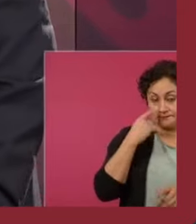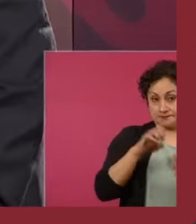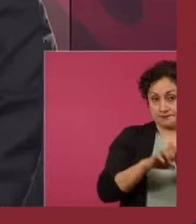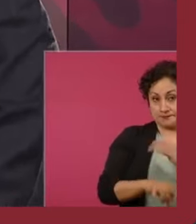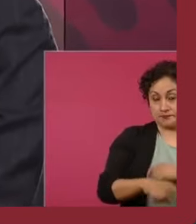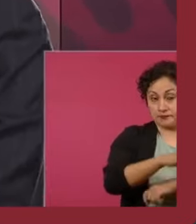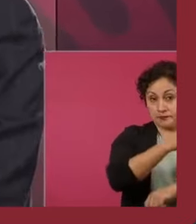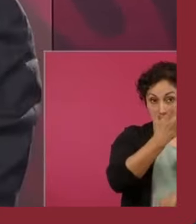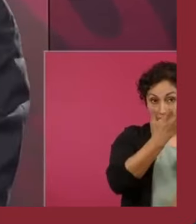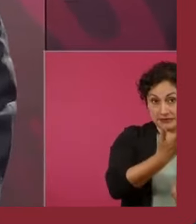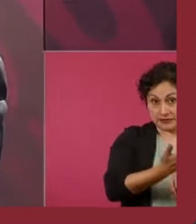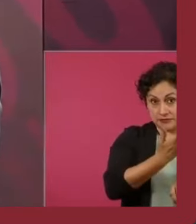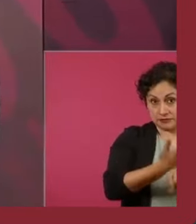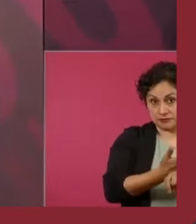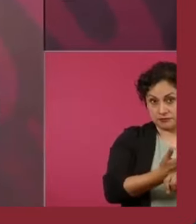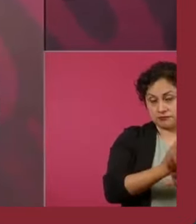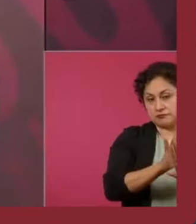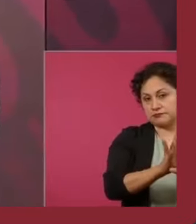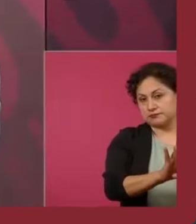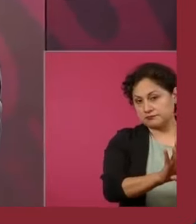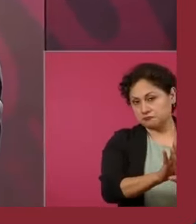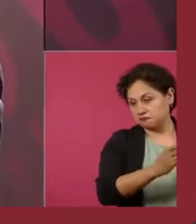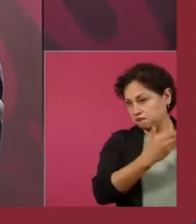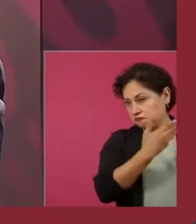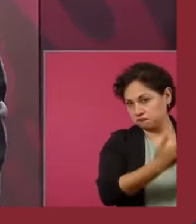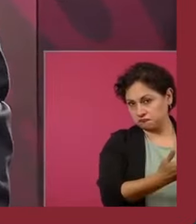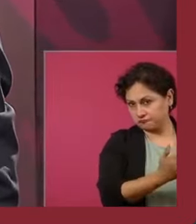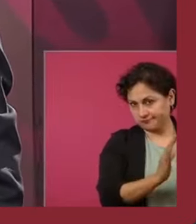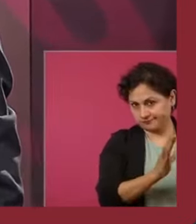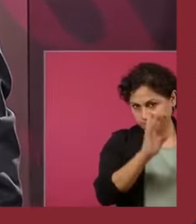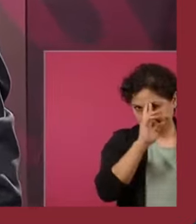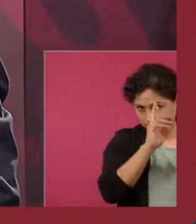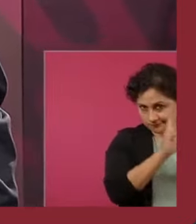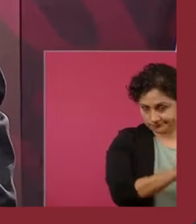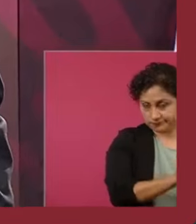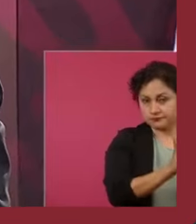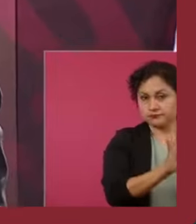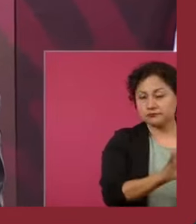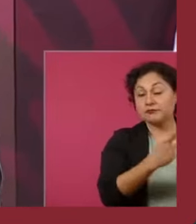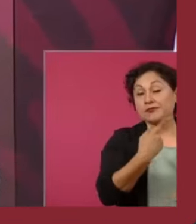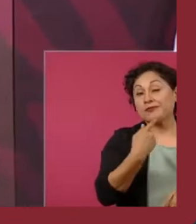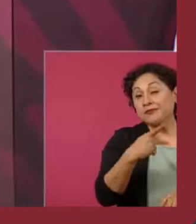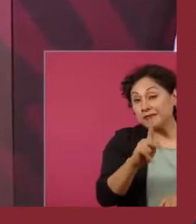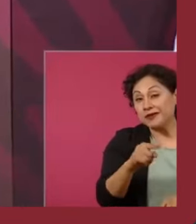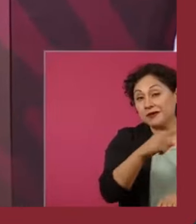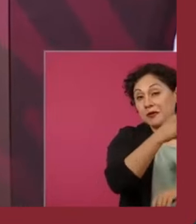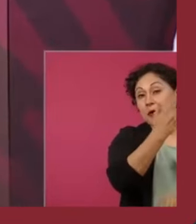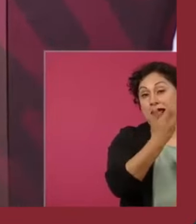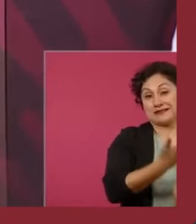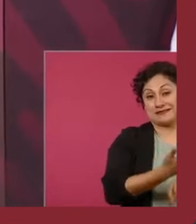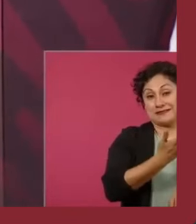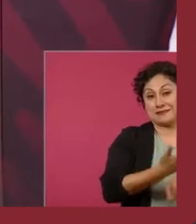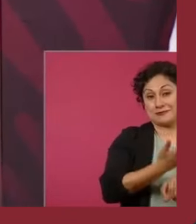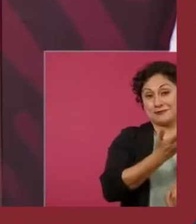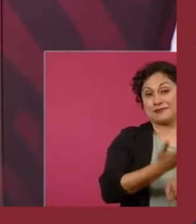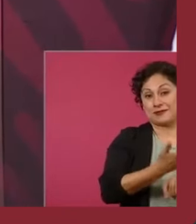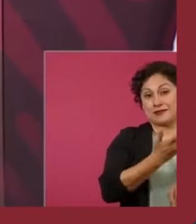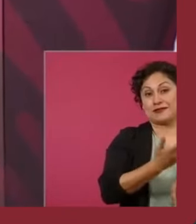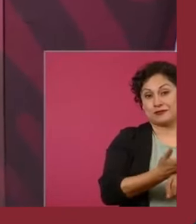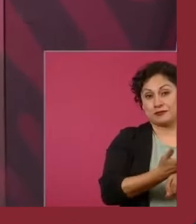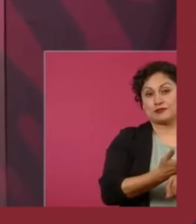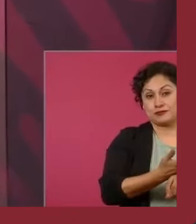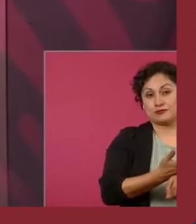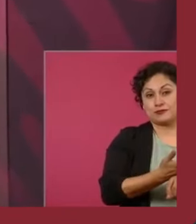Amigas y amigos de 4T, México, bienvenidas a nuestro canal. Hoy les traigo una información que demuestra el compromiso